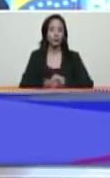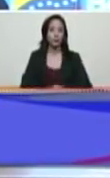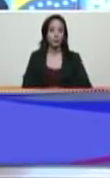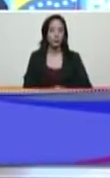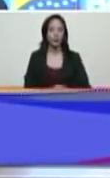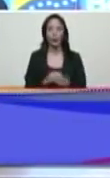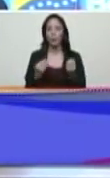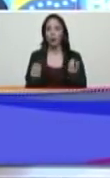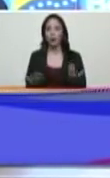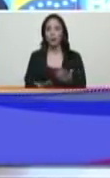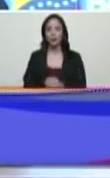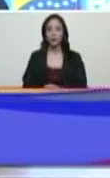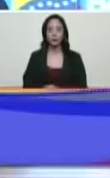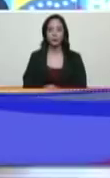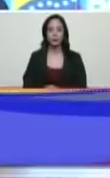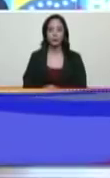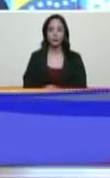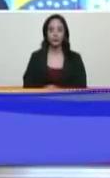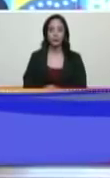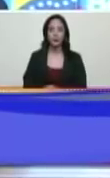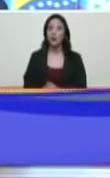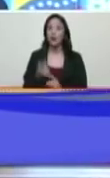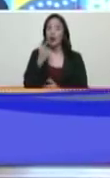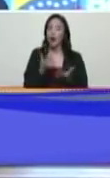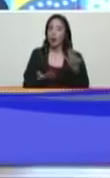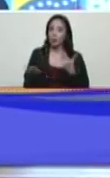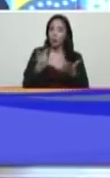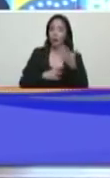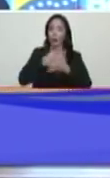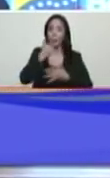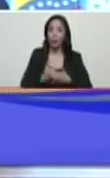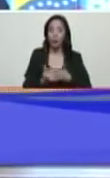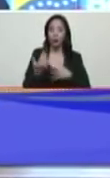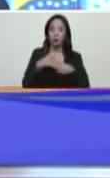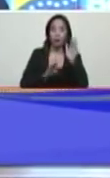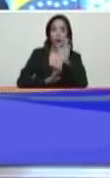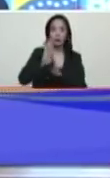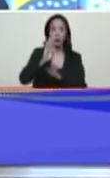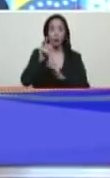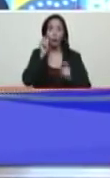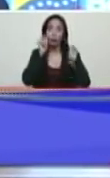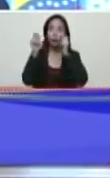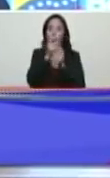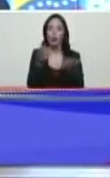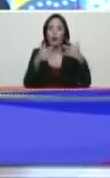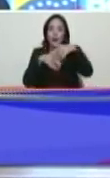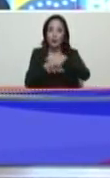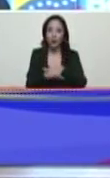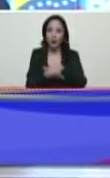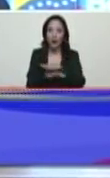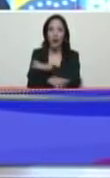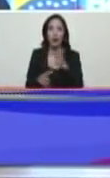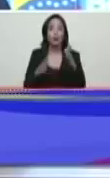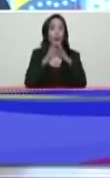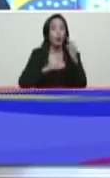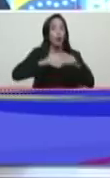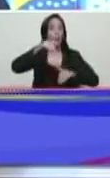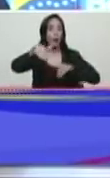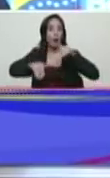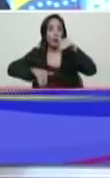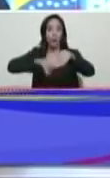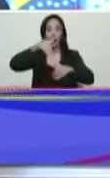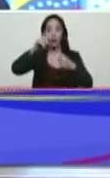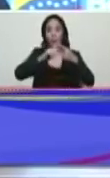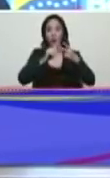para lanzar las ofertas de los proyectos de desarrollo turístico integral en Los Roques,